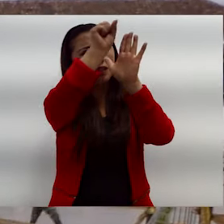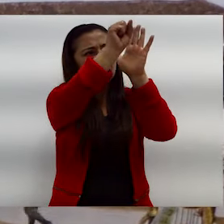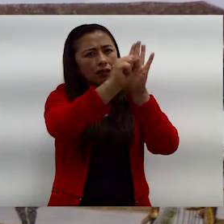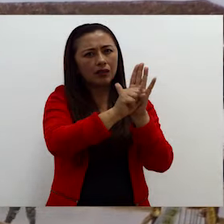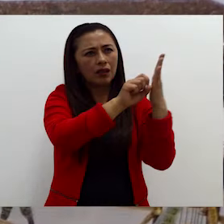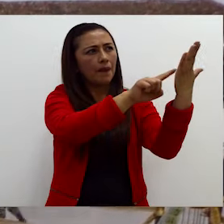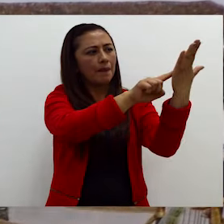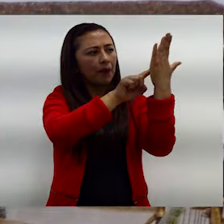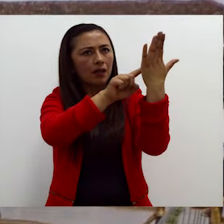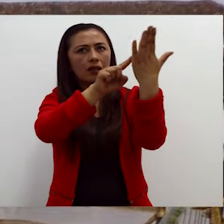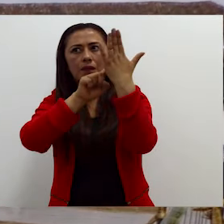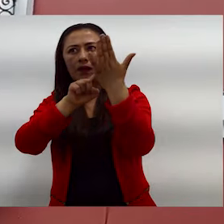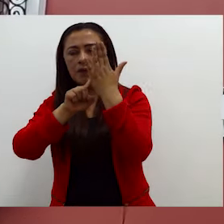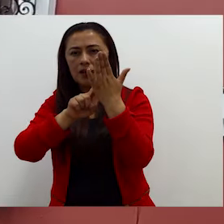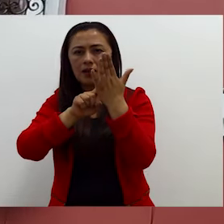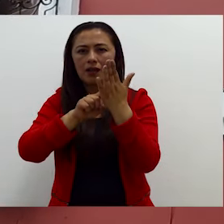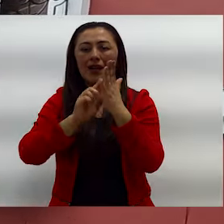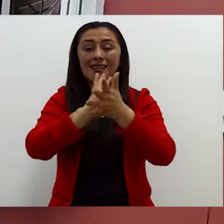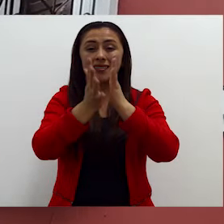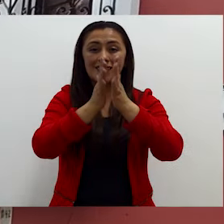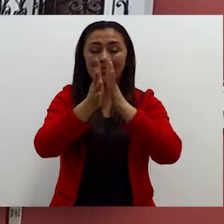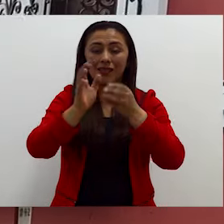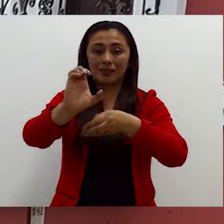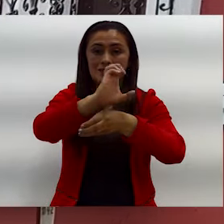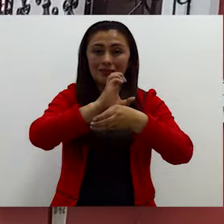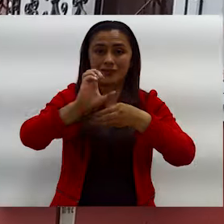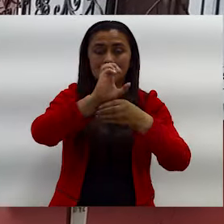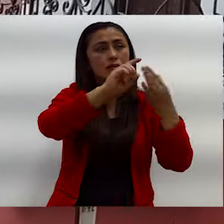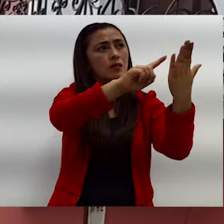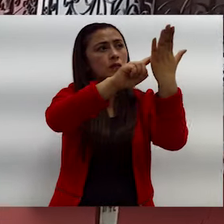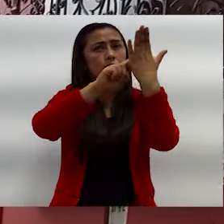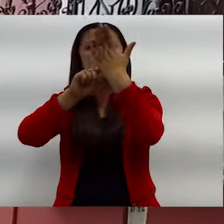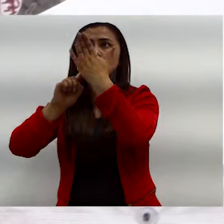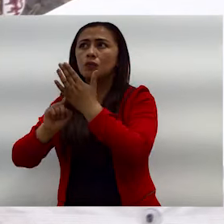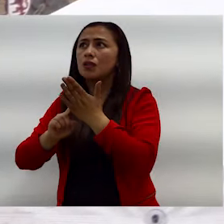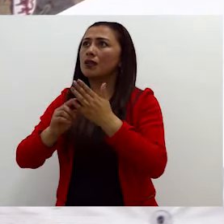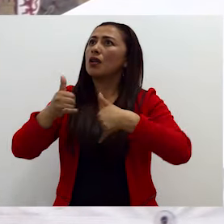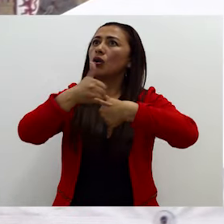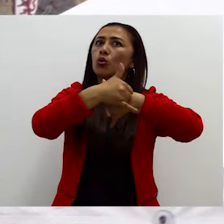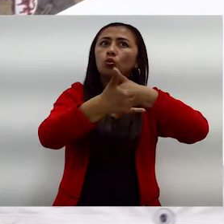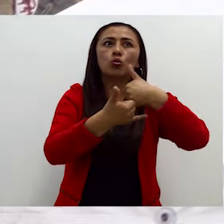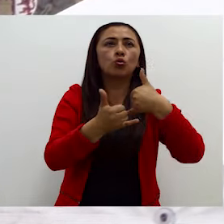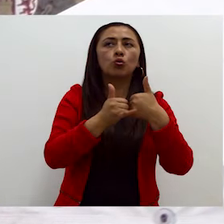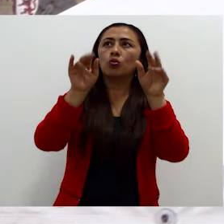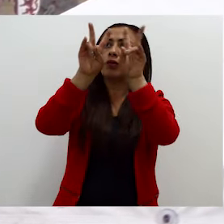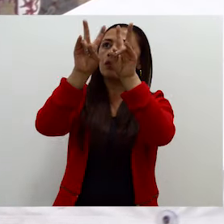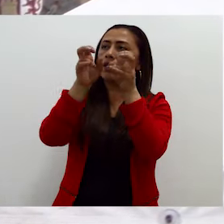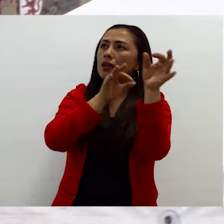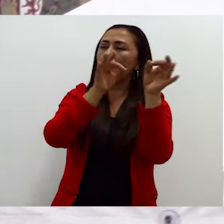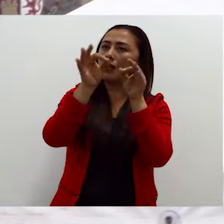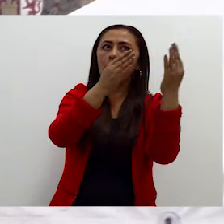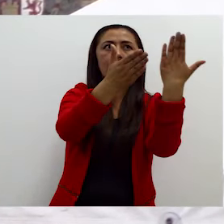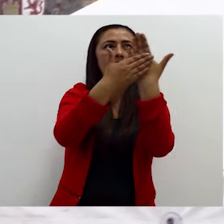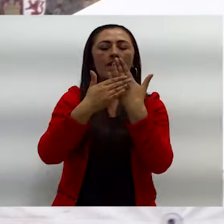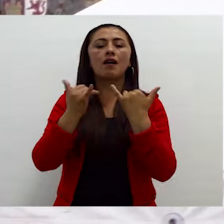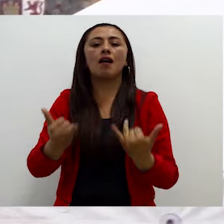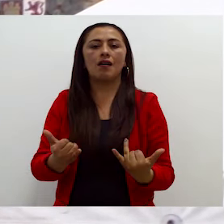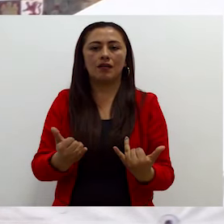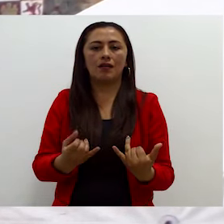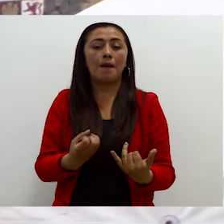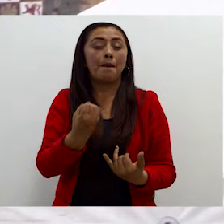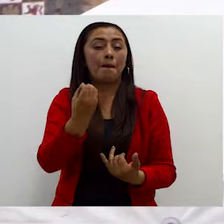señalización turística en el centro de la ciudad. Son 480 millones de pesos que están destinados para eso. Se firmó el